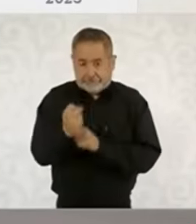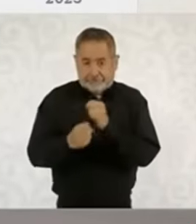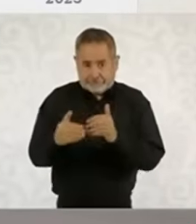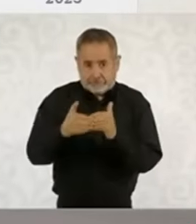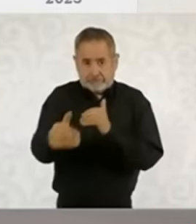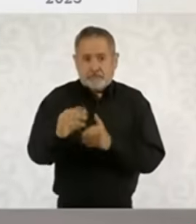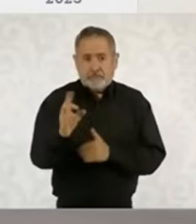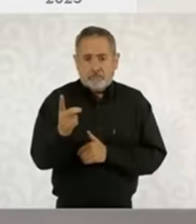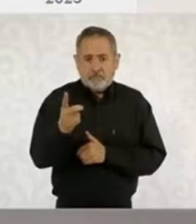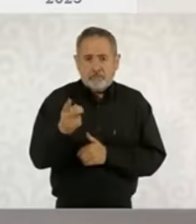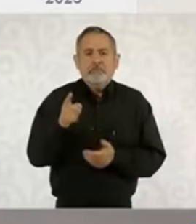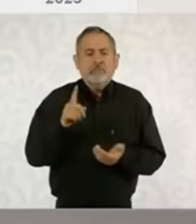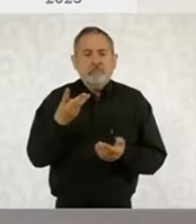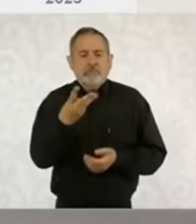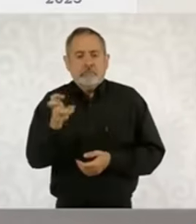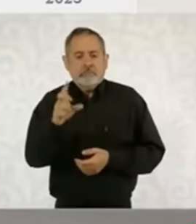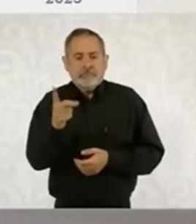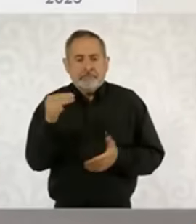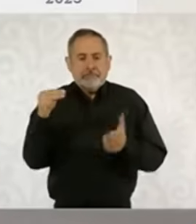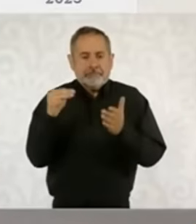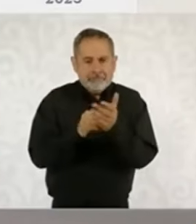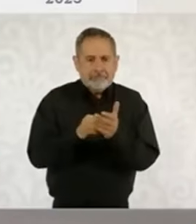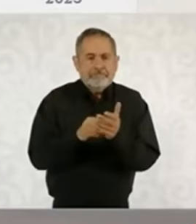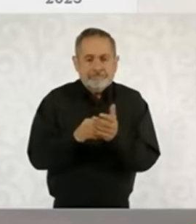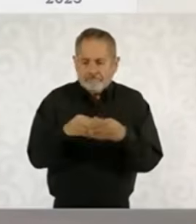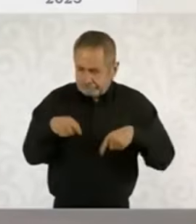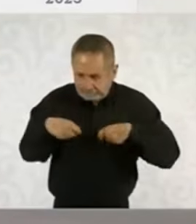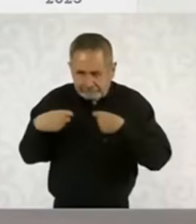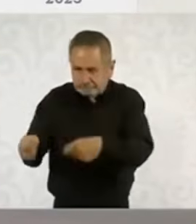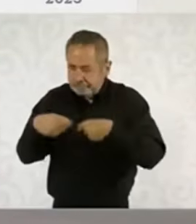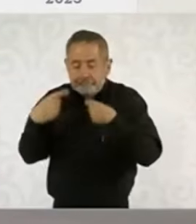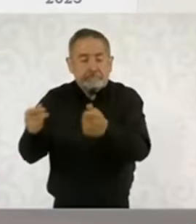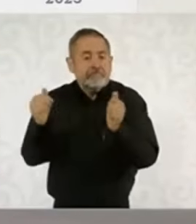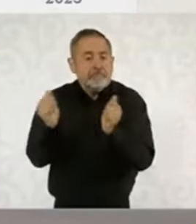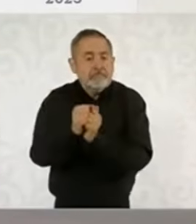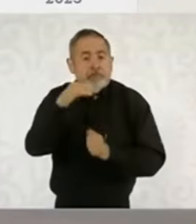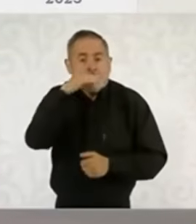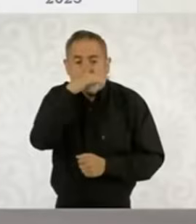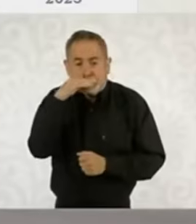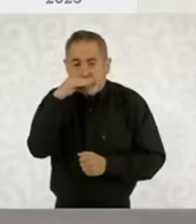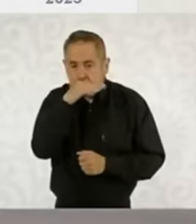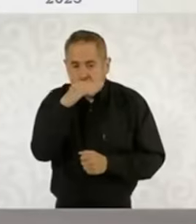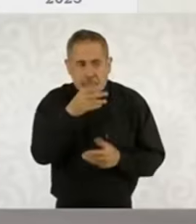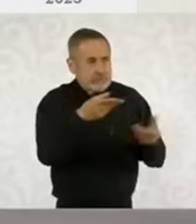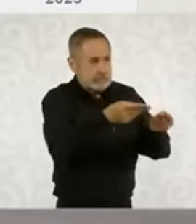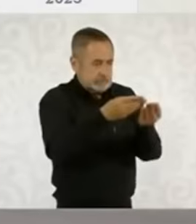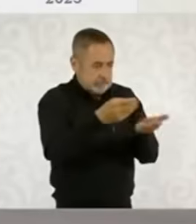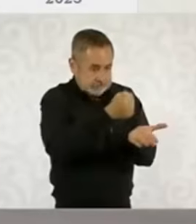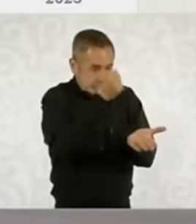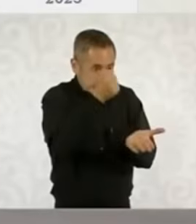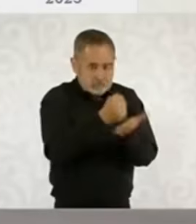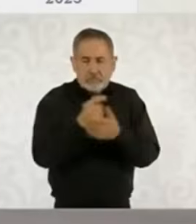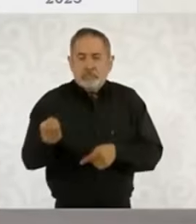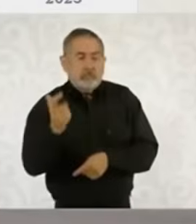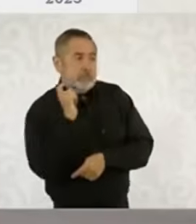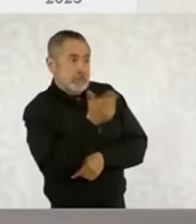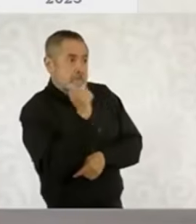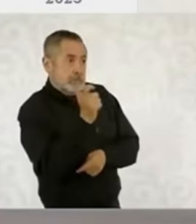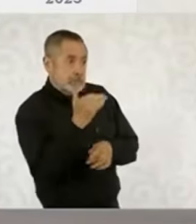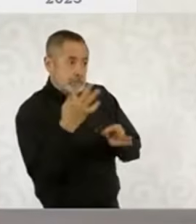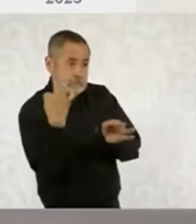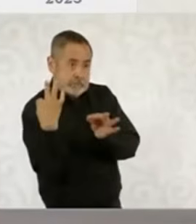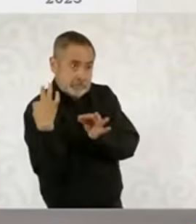a diciembre, es de 333,000 liberaciones de hipoteca y al 13 de